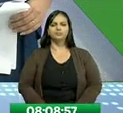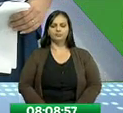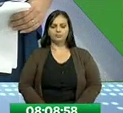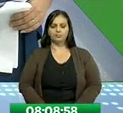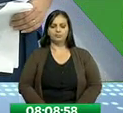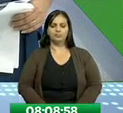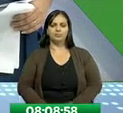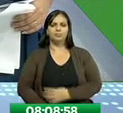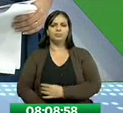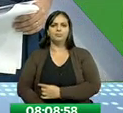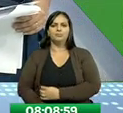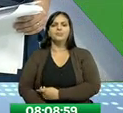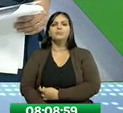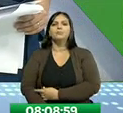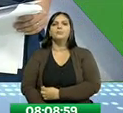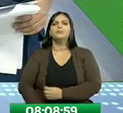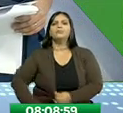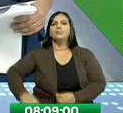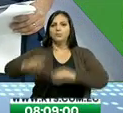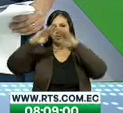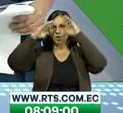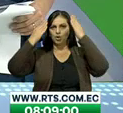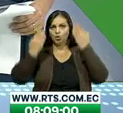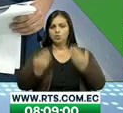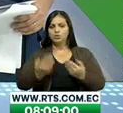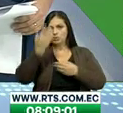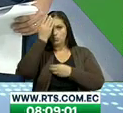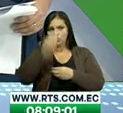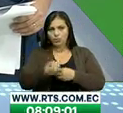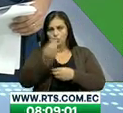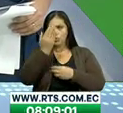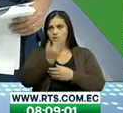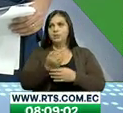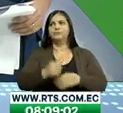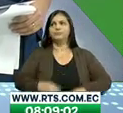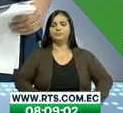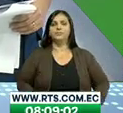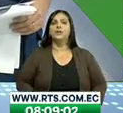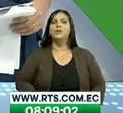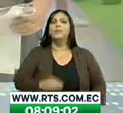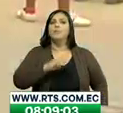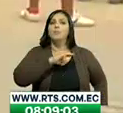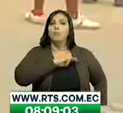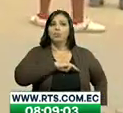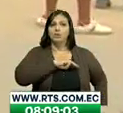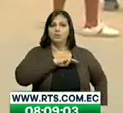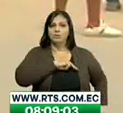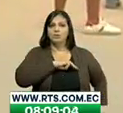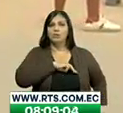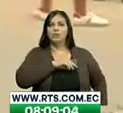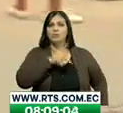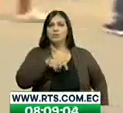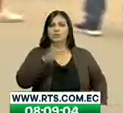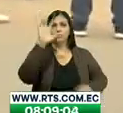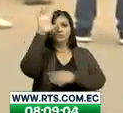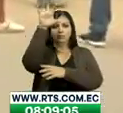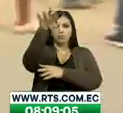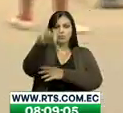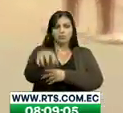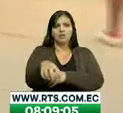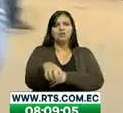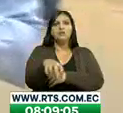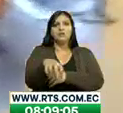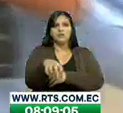y rosita amigos está evidente si efectivamente como ya lo acaban de mencionar nosotros nos encontramos en las calles chimborazo